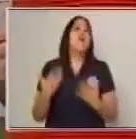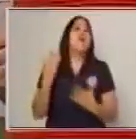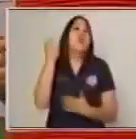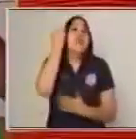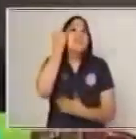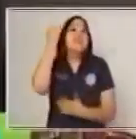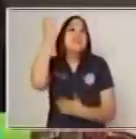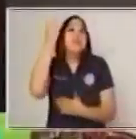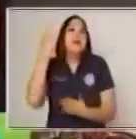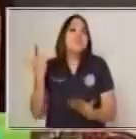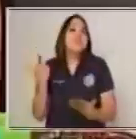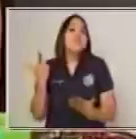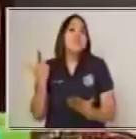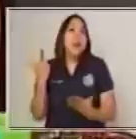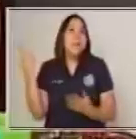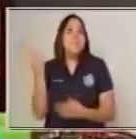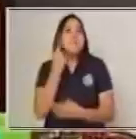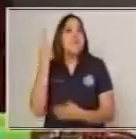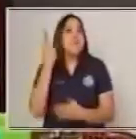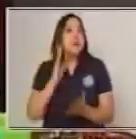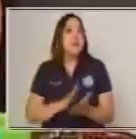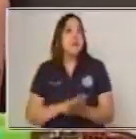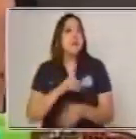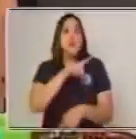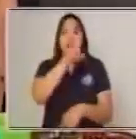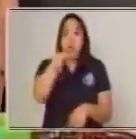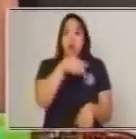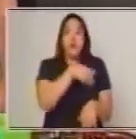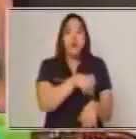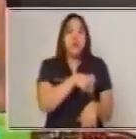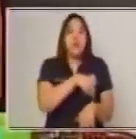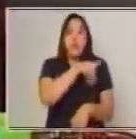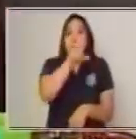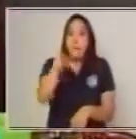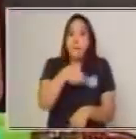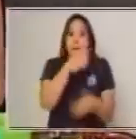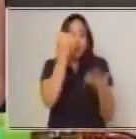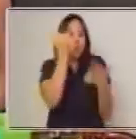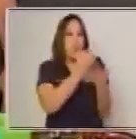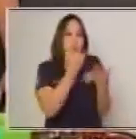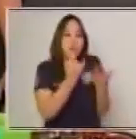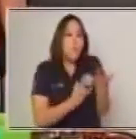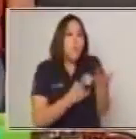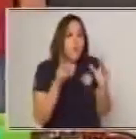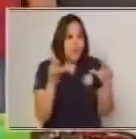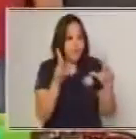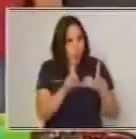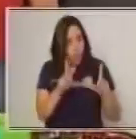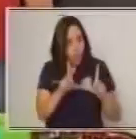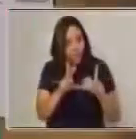principales? Les voy a dar un tiempo para que ustedes dibujen este cuadro.